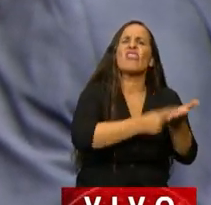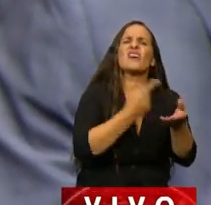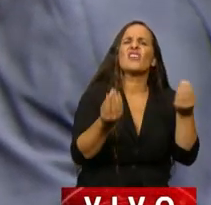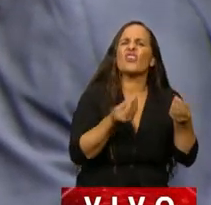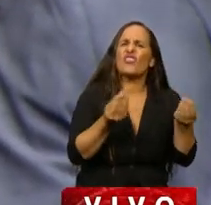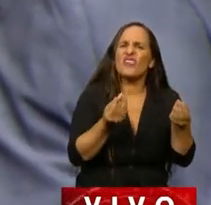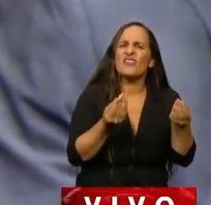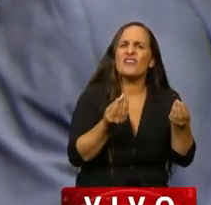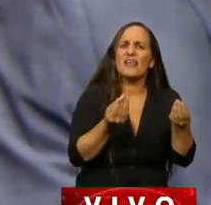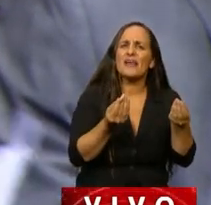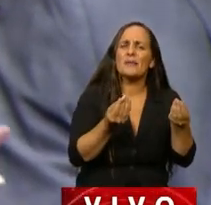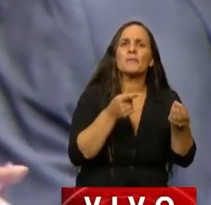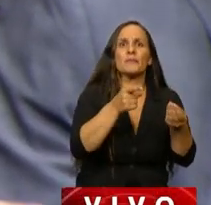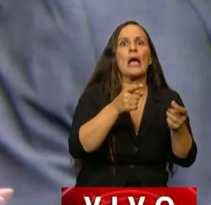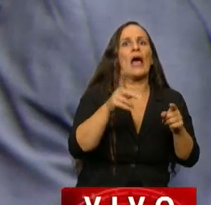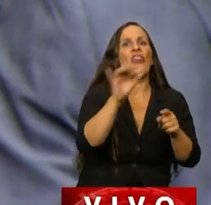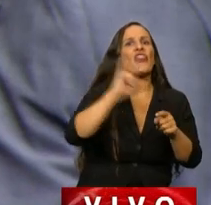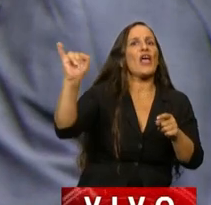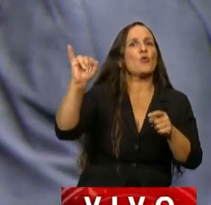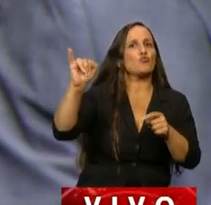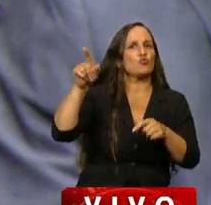que promovió la denuncia penal.